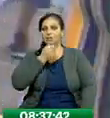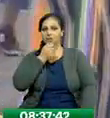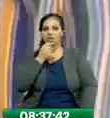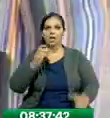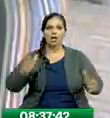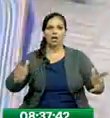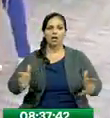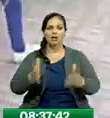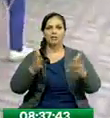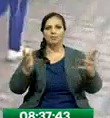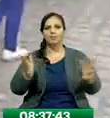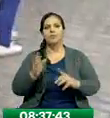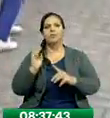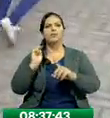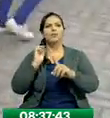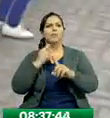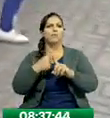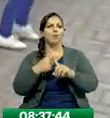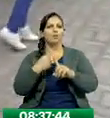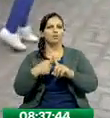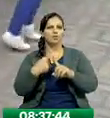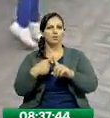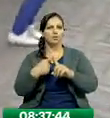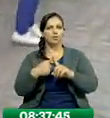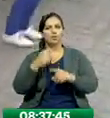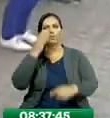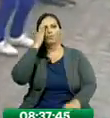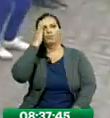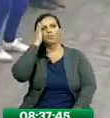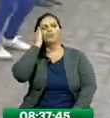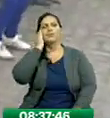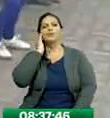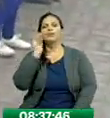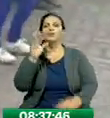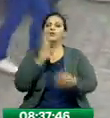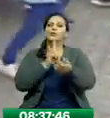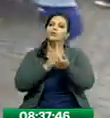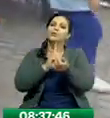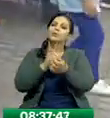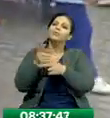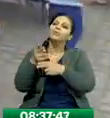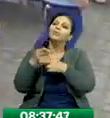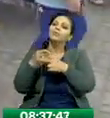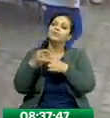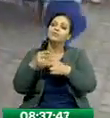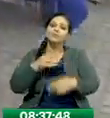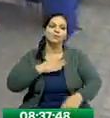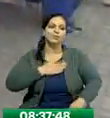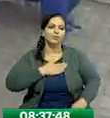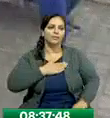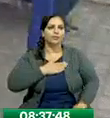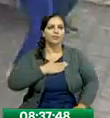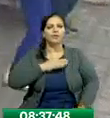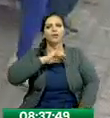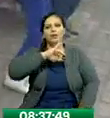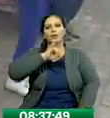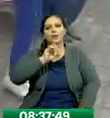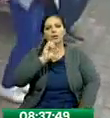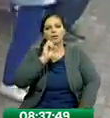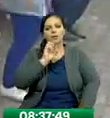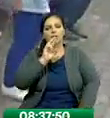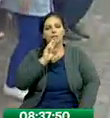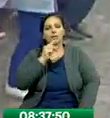para la comunidad aquí tenemos al doctor me dice su nombre órdenes de jon calderón por el mejillón